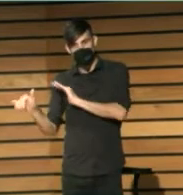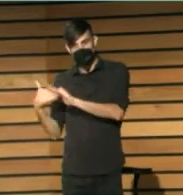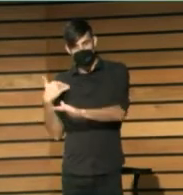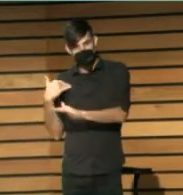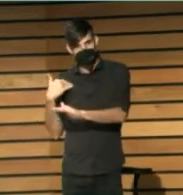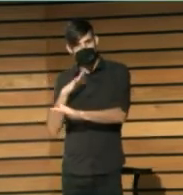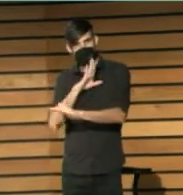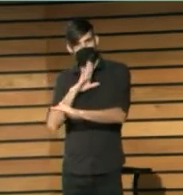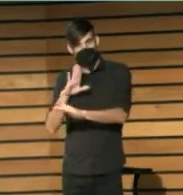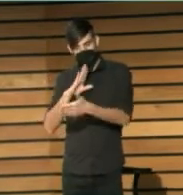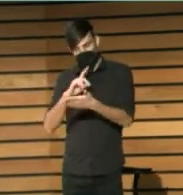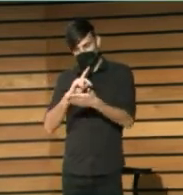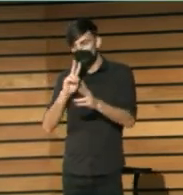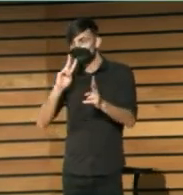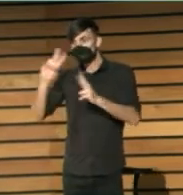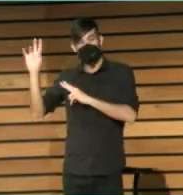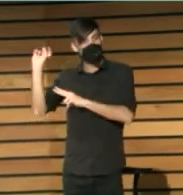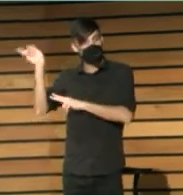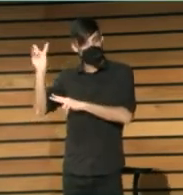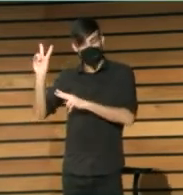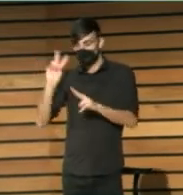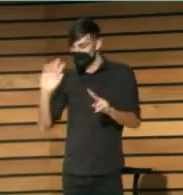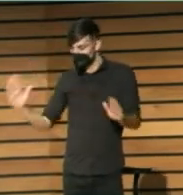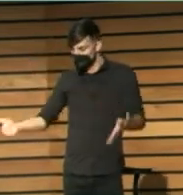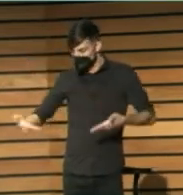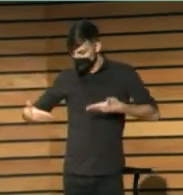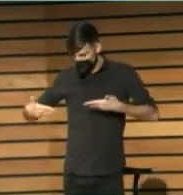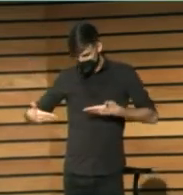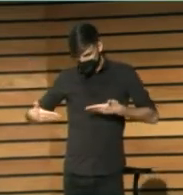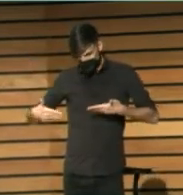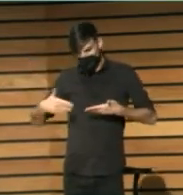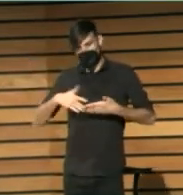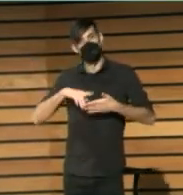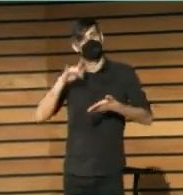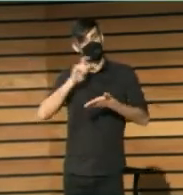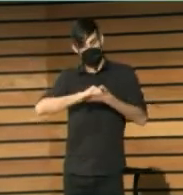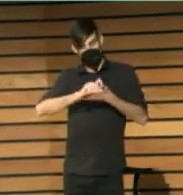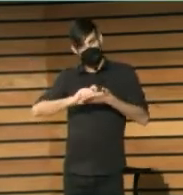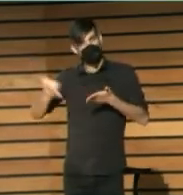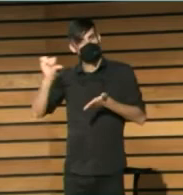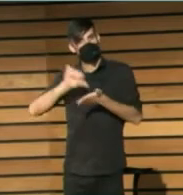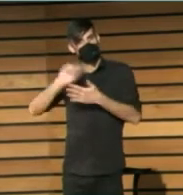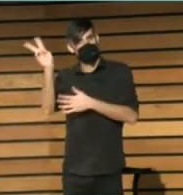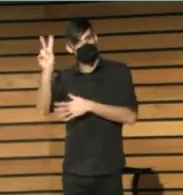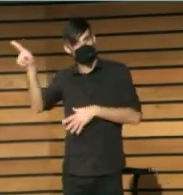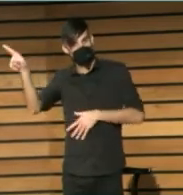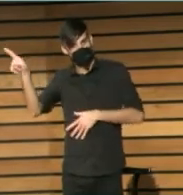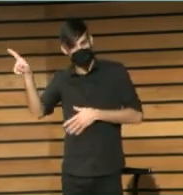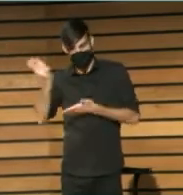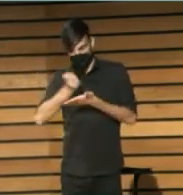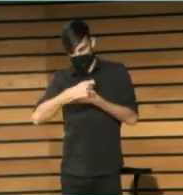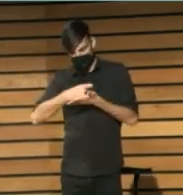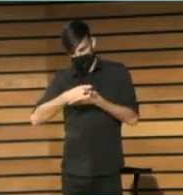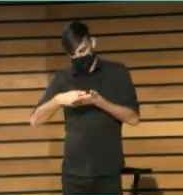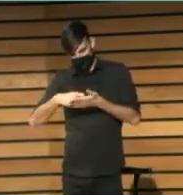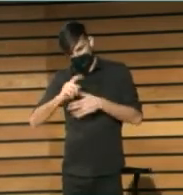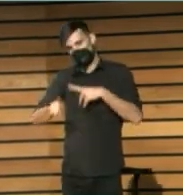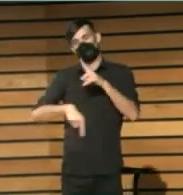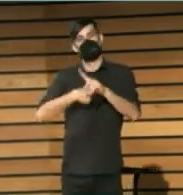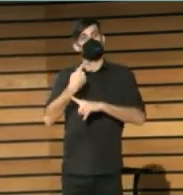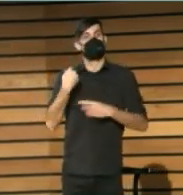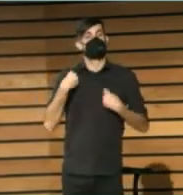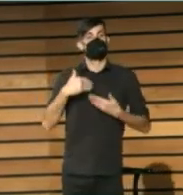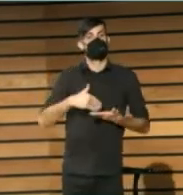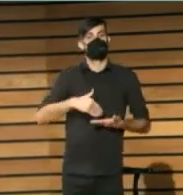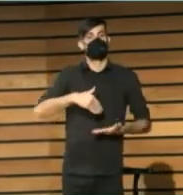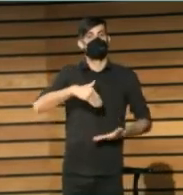escribía respondiendo a los que se habían ido a Caracas. Algún tiempo después, yo escribía las cartas de las